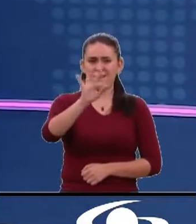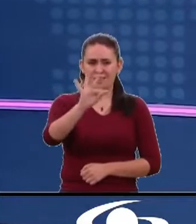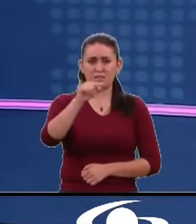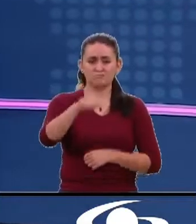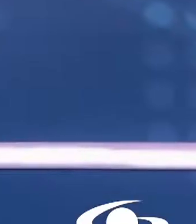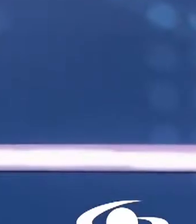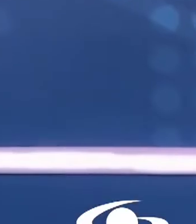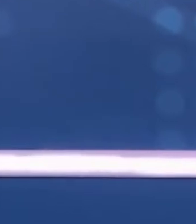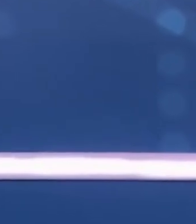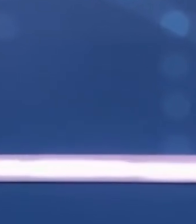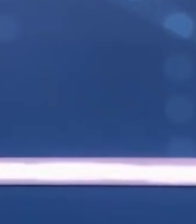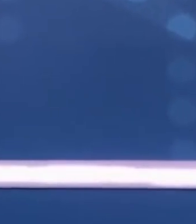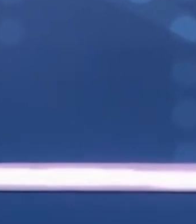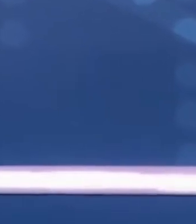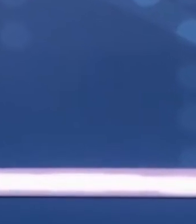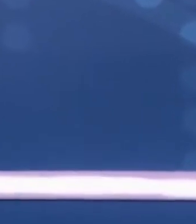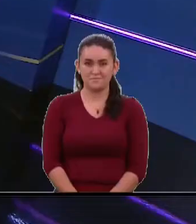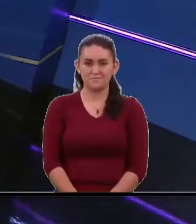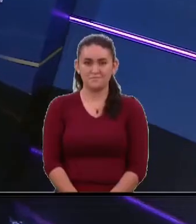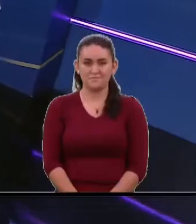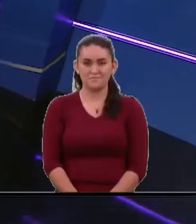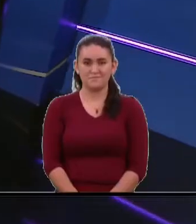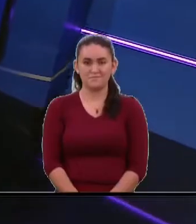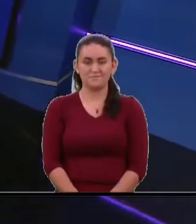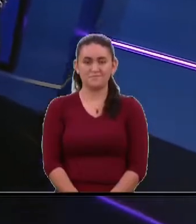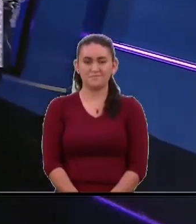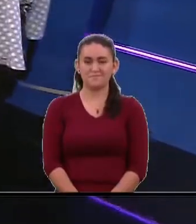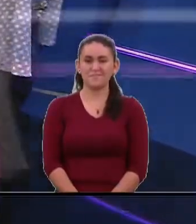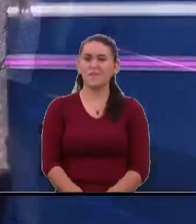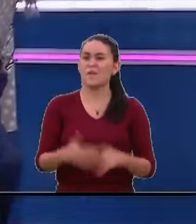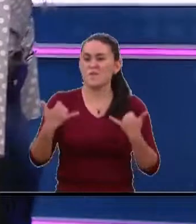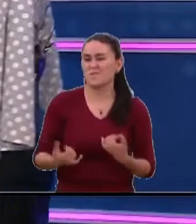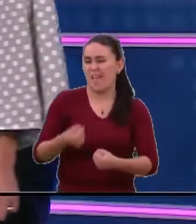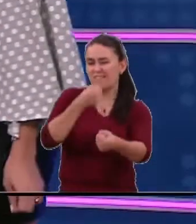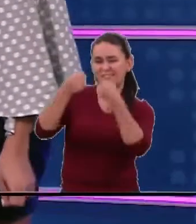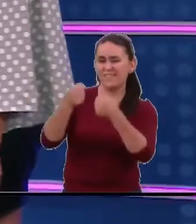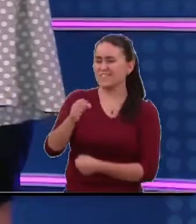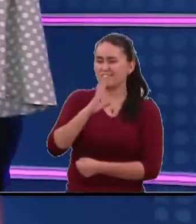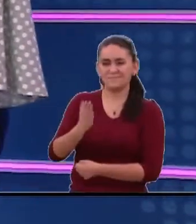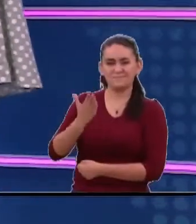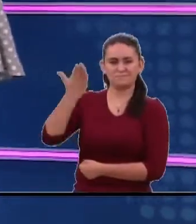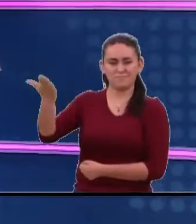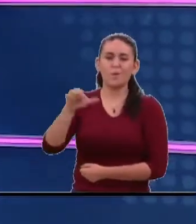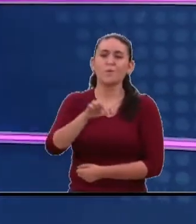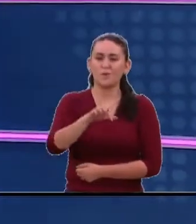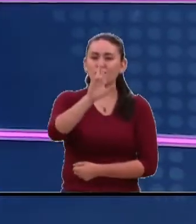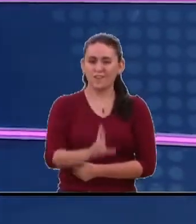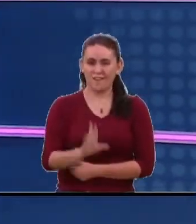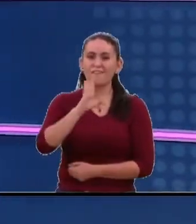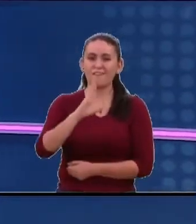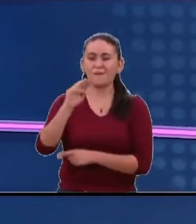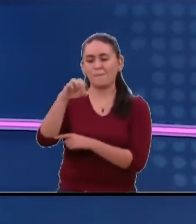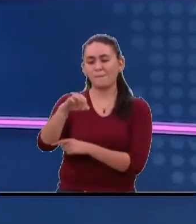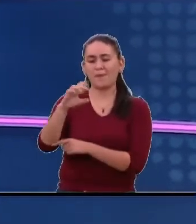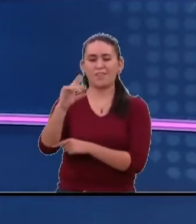está cumpliendo 55 años. Maggie creó el primer caldo. Hoy tenemos entrevista y es con el cantante puertorriqueño